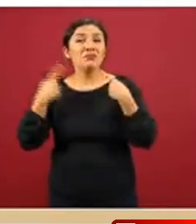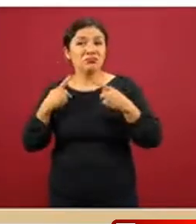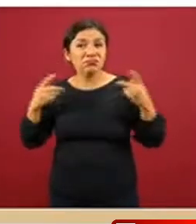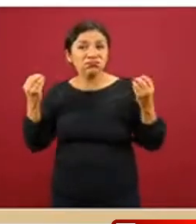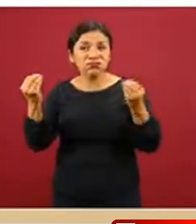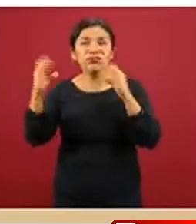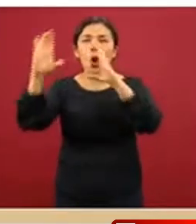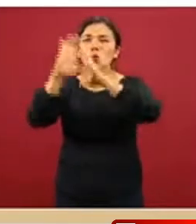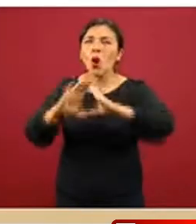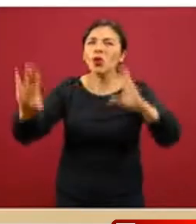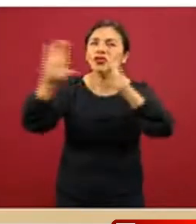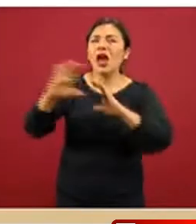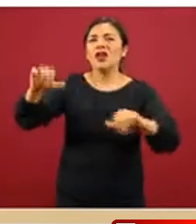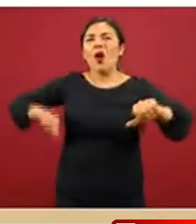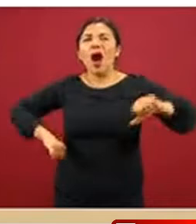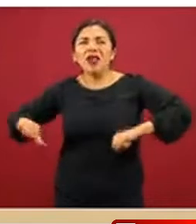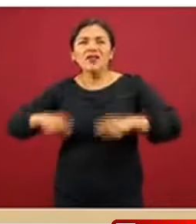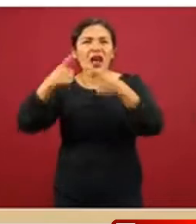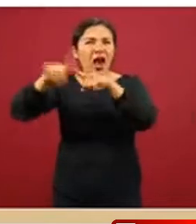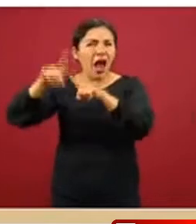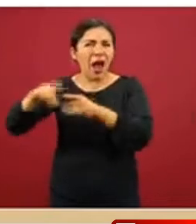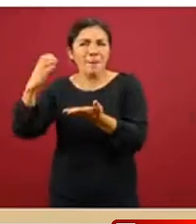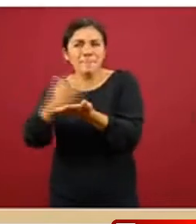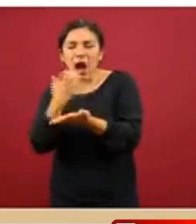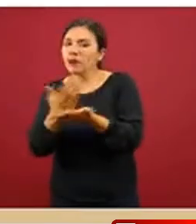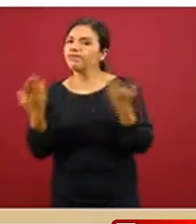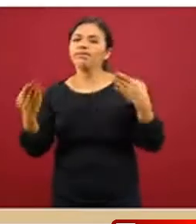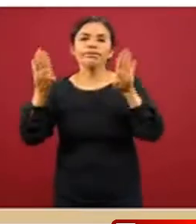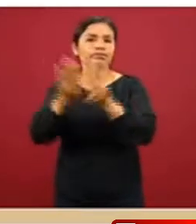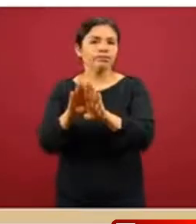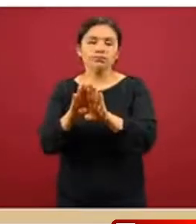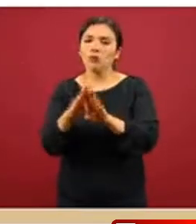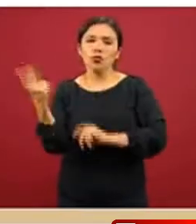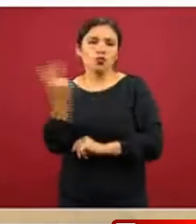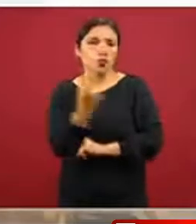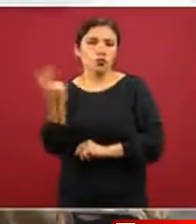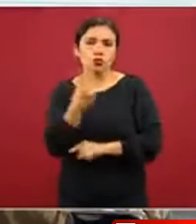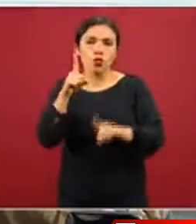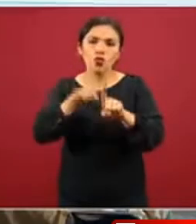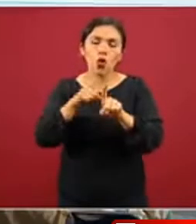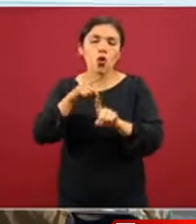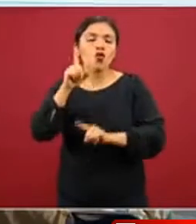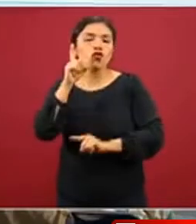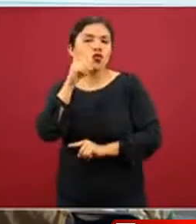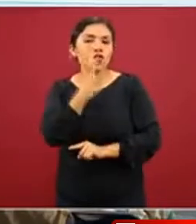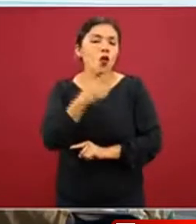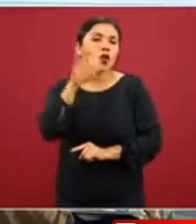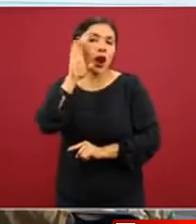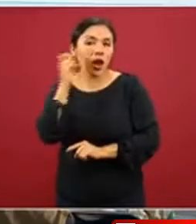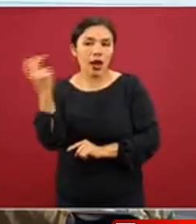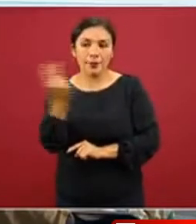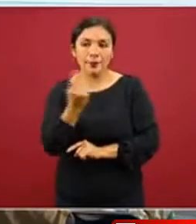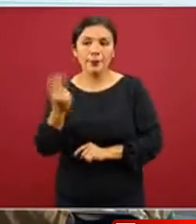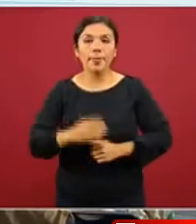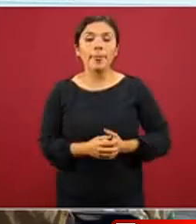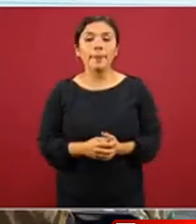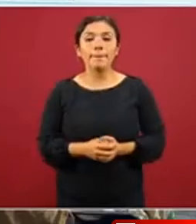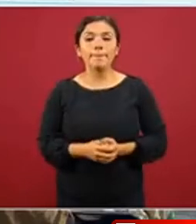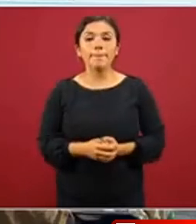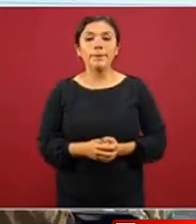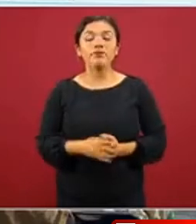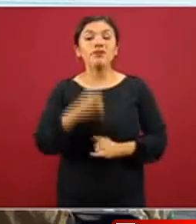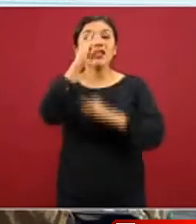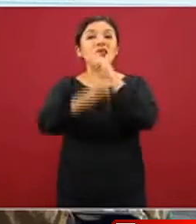serían conciertos u otro tipo de eventos similares y bares, cerrados en ambos colores. Veamos la siguiente diapositiva, que es el